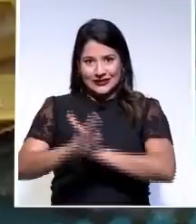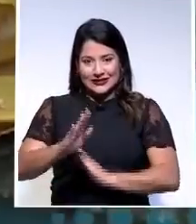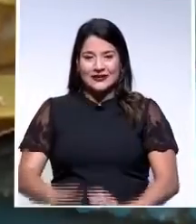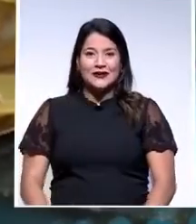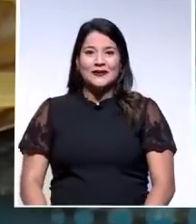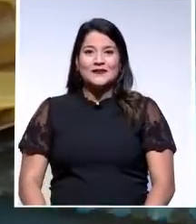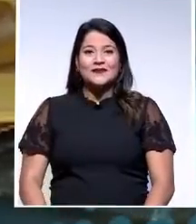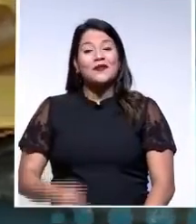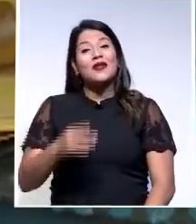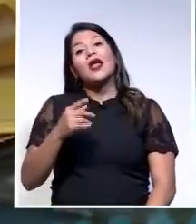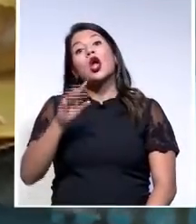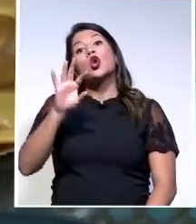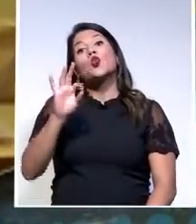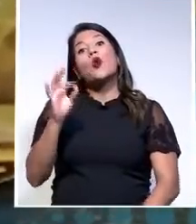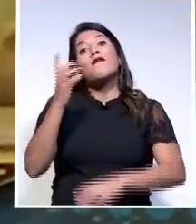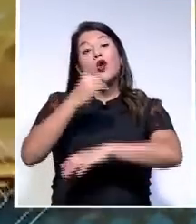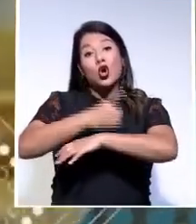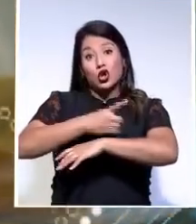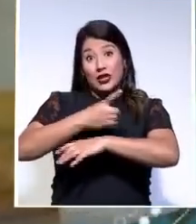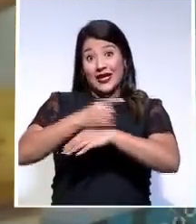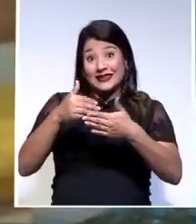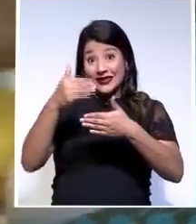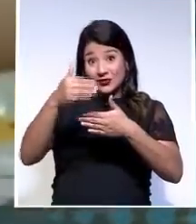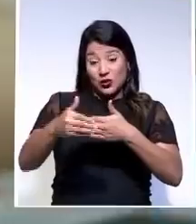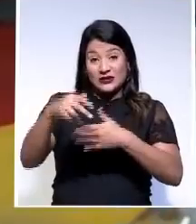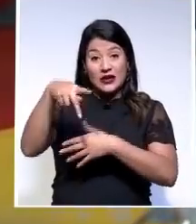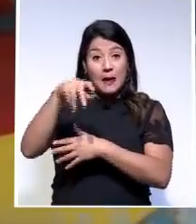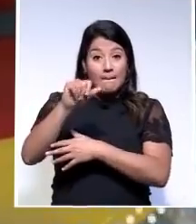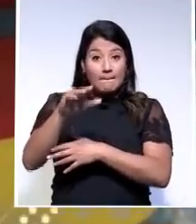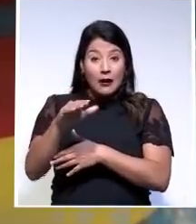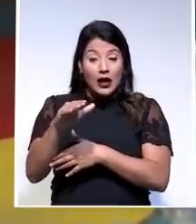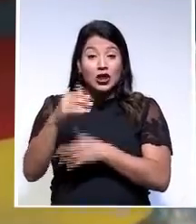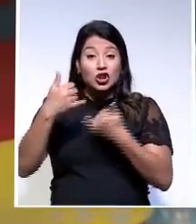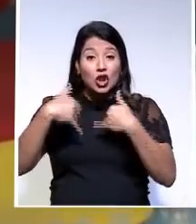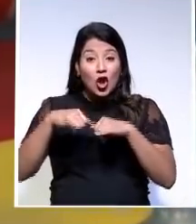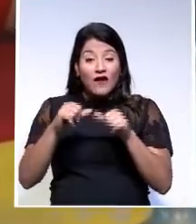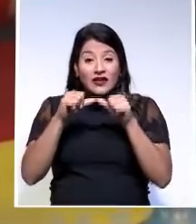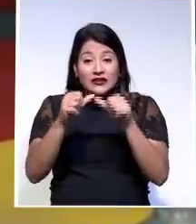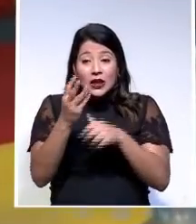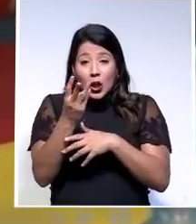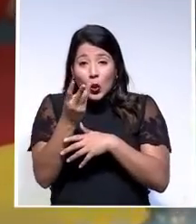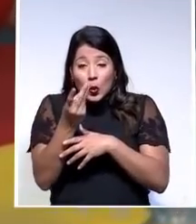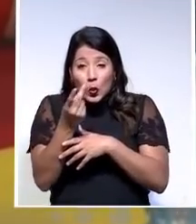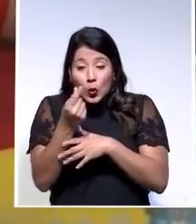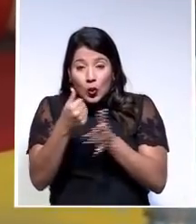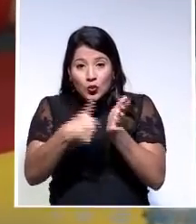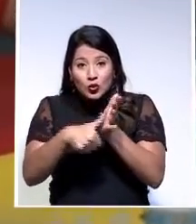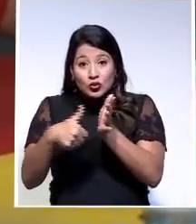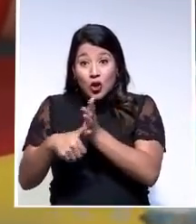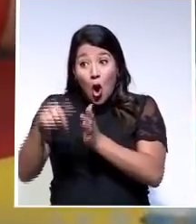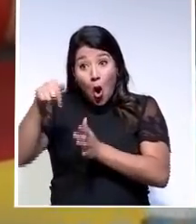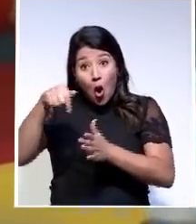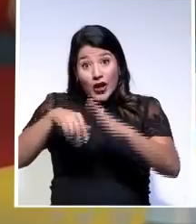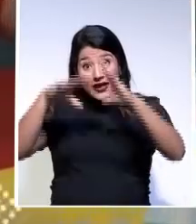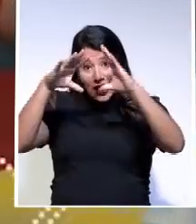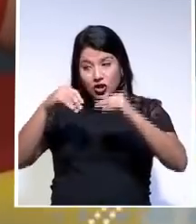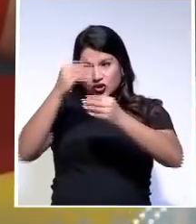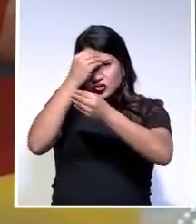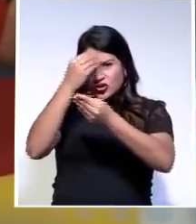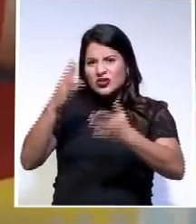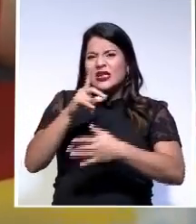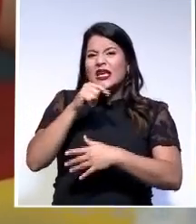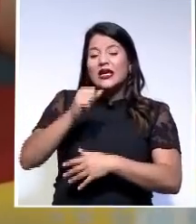A 9 días de su convención, el PAC aún finiquita detalles de su conteo manual y dará a conocer esta noche quién será su